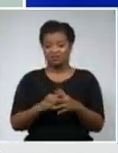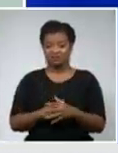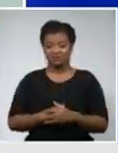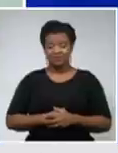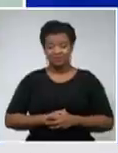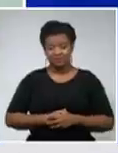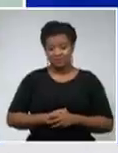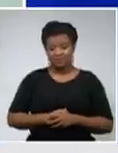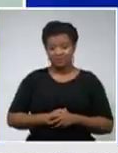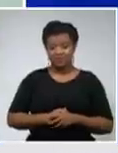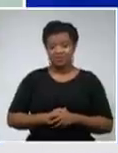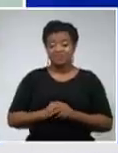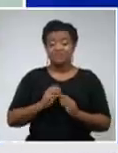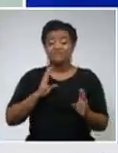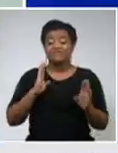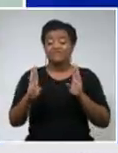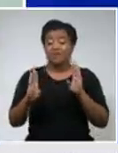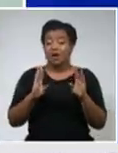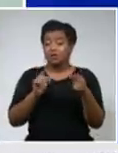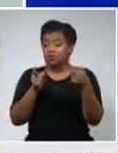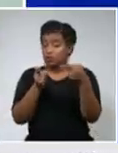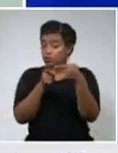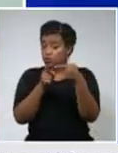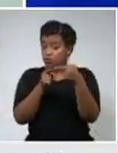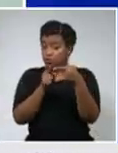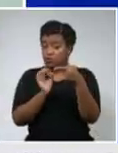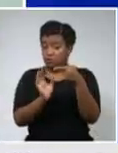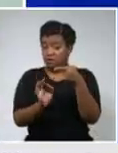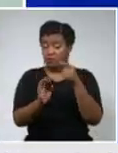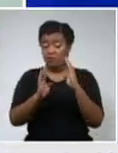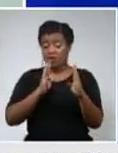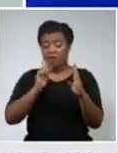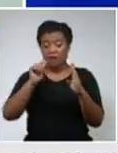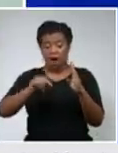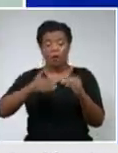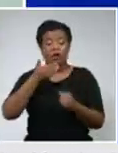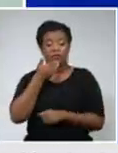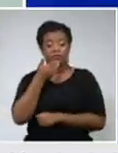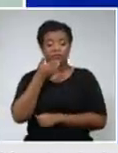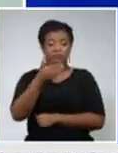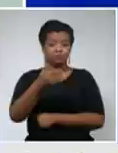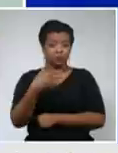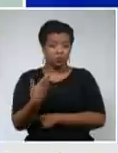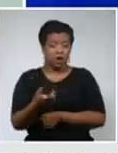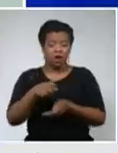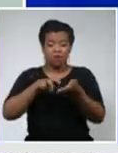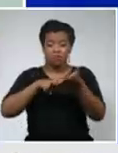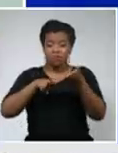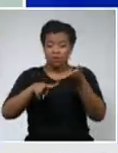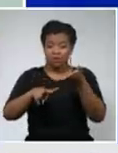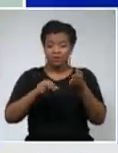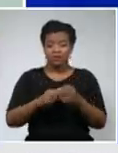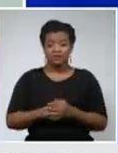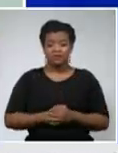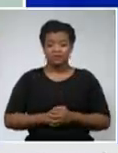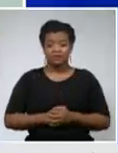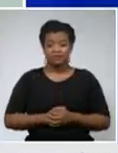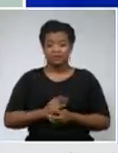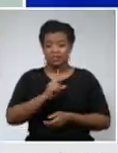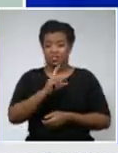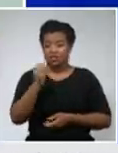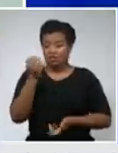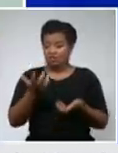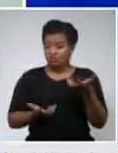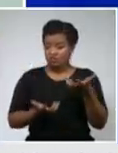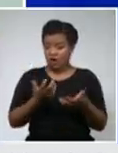fase 1 de la etapa de recuperación, pues las provincias de Cienfuegos,